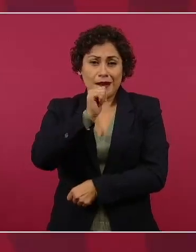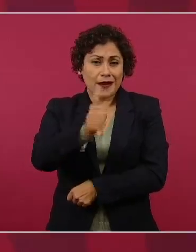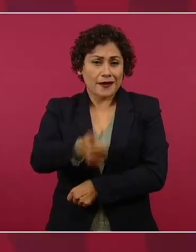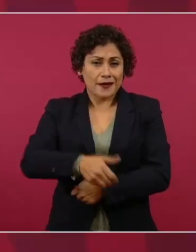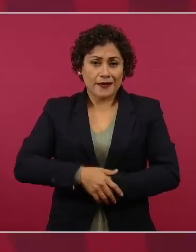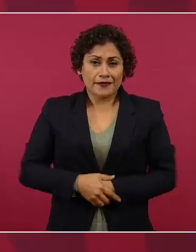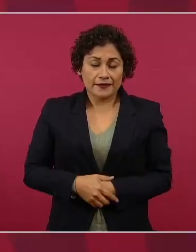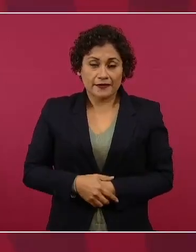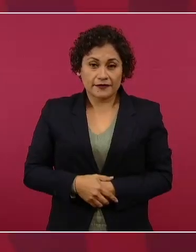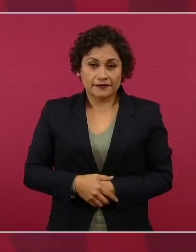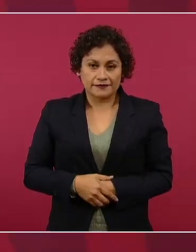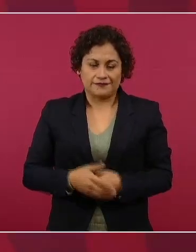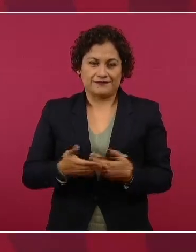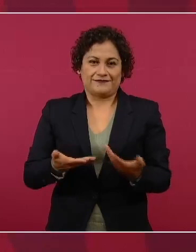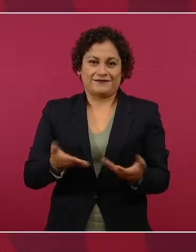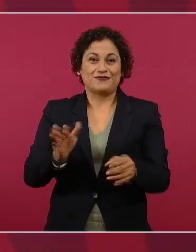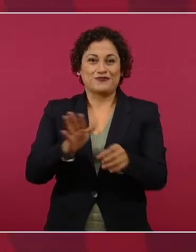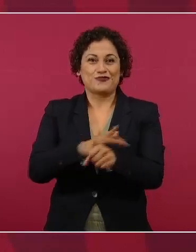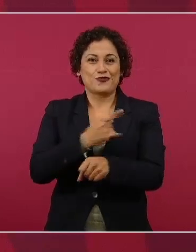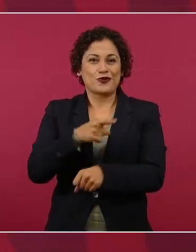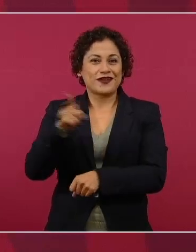Después de que Santana